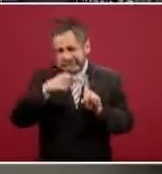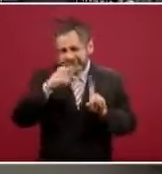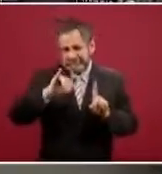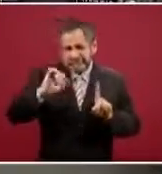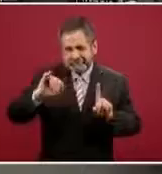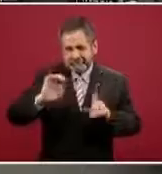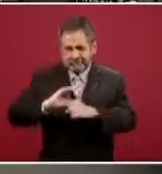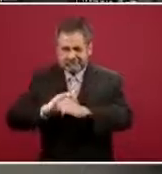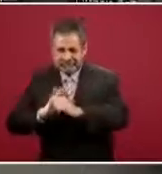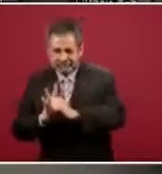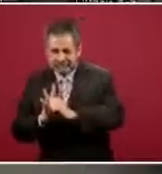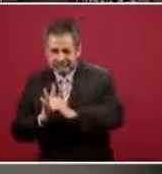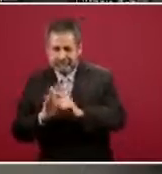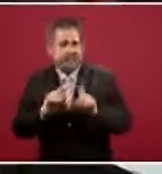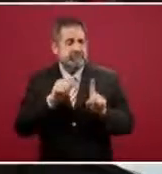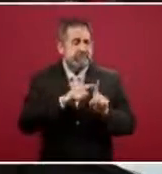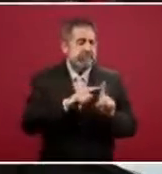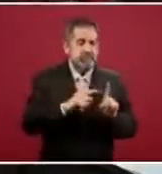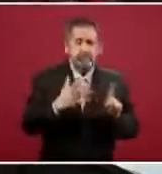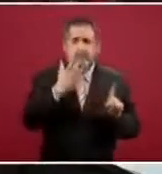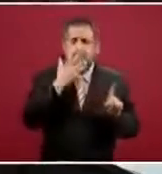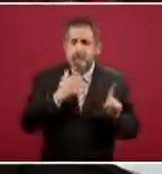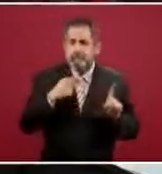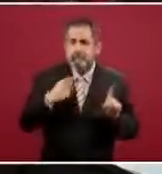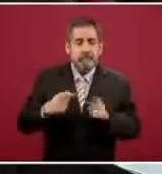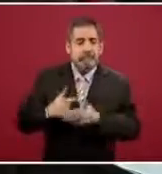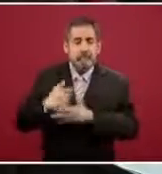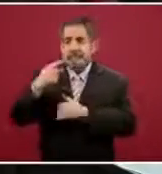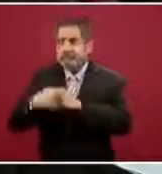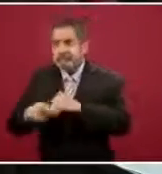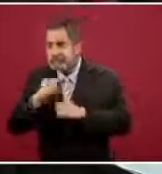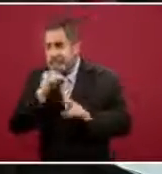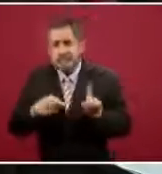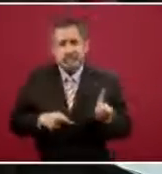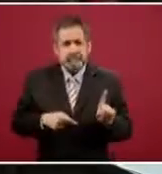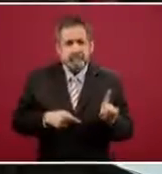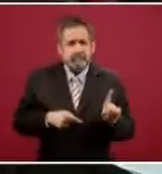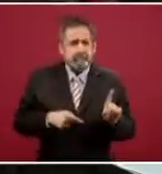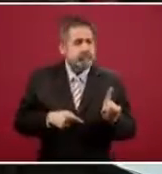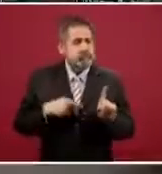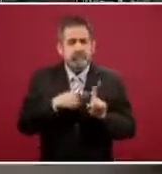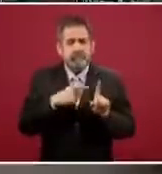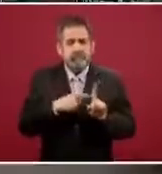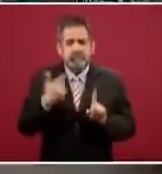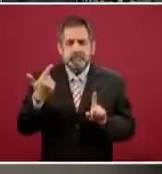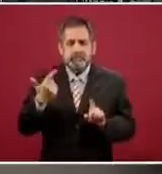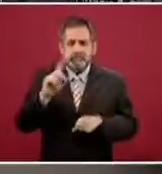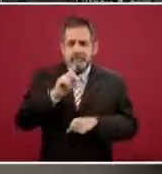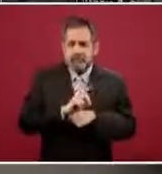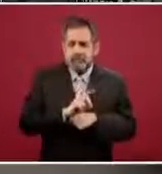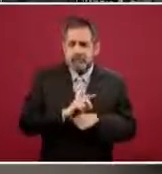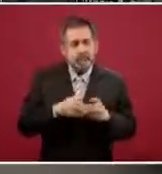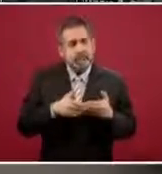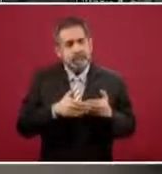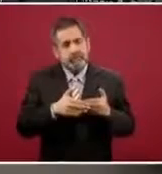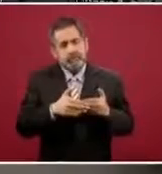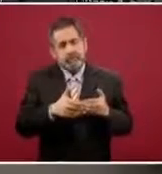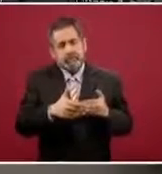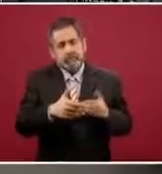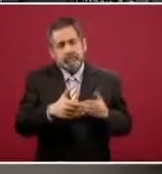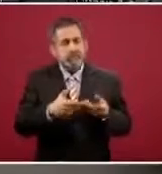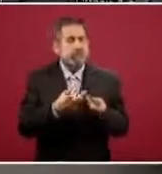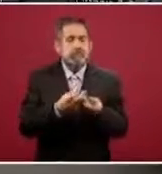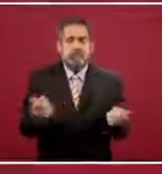coronavirus pero no tiene riesgo de complicarse la enfermedad valvular siete días se va a recuperar